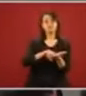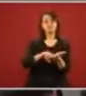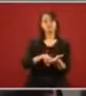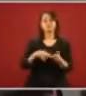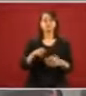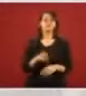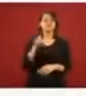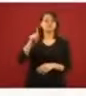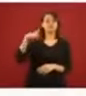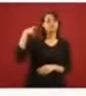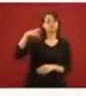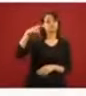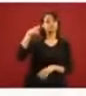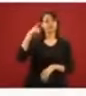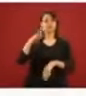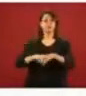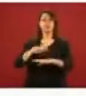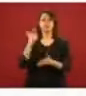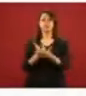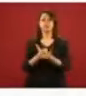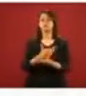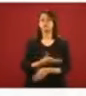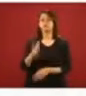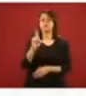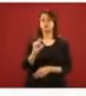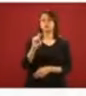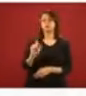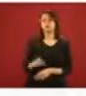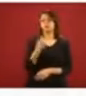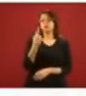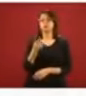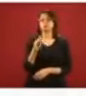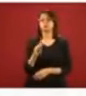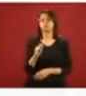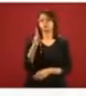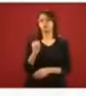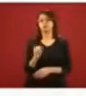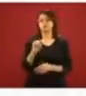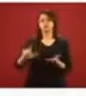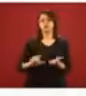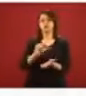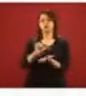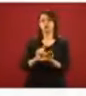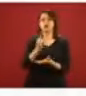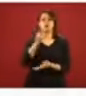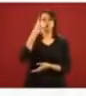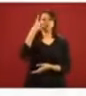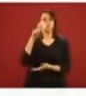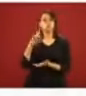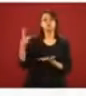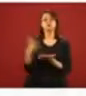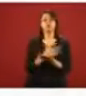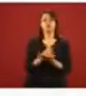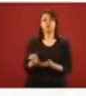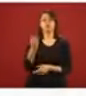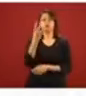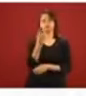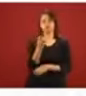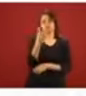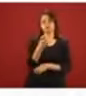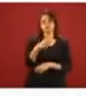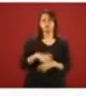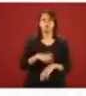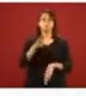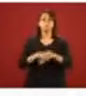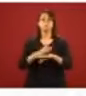Marqués Querétaro tiene el precio más alto, 21,89 por litro, con un margen de 4 pesos y 2 centavos, mientras que el